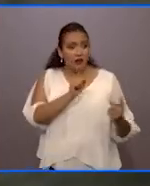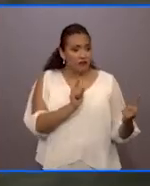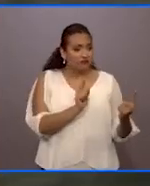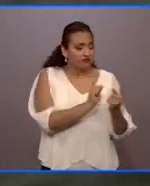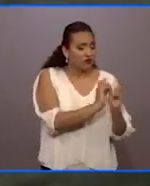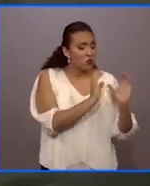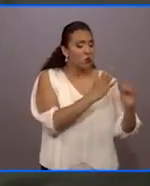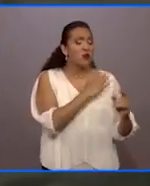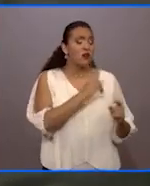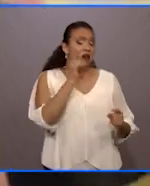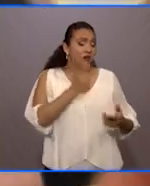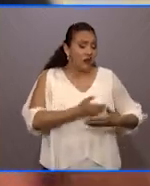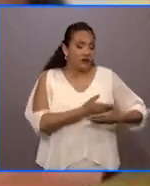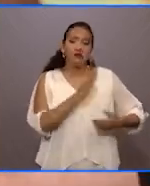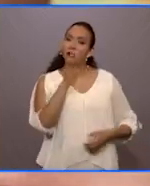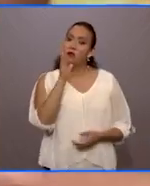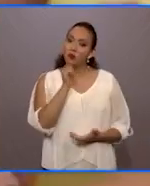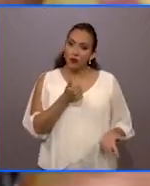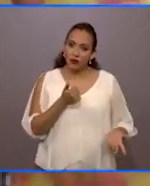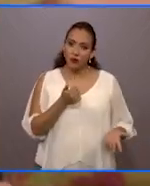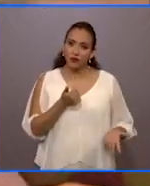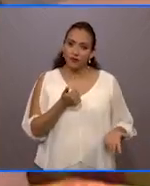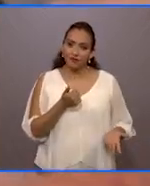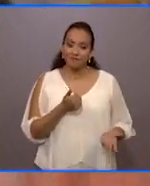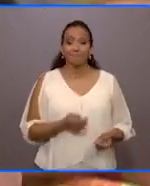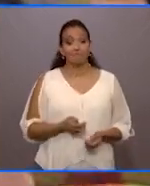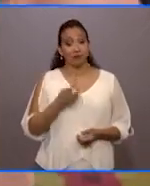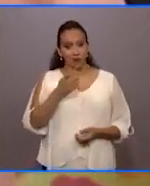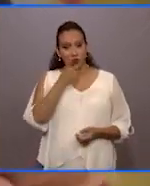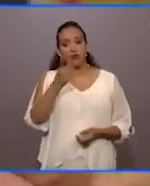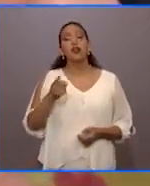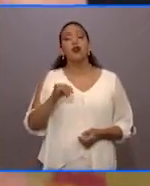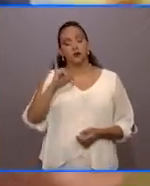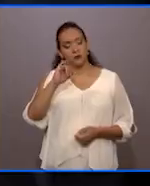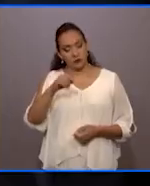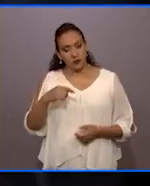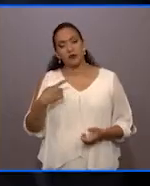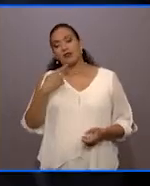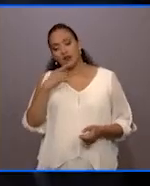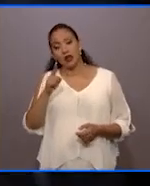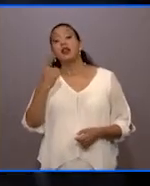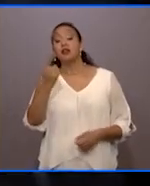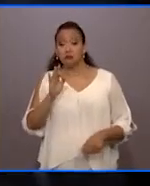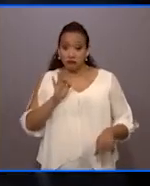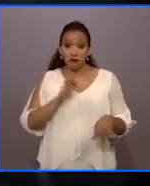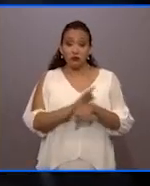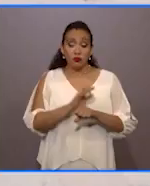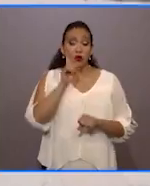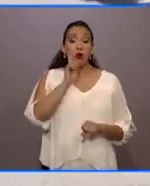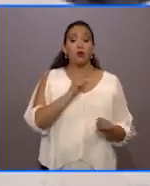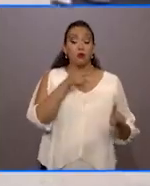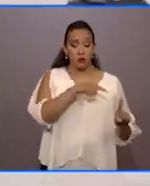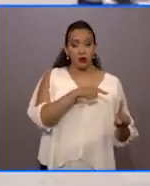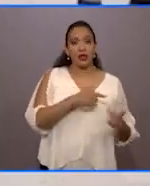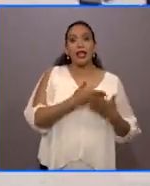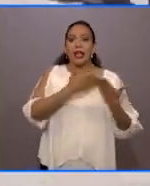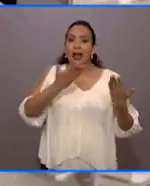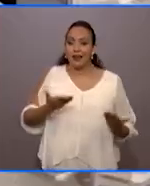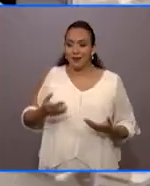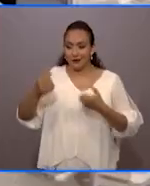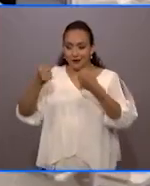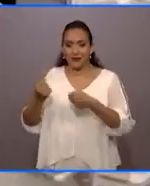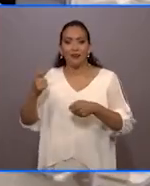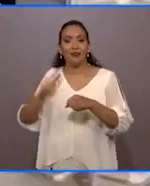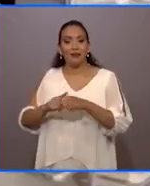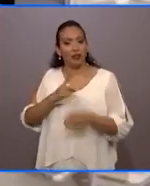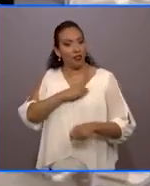en un momento que la requería. Por estas razones, le concedió la protección de la justicia a una mujer con el fin de que el Seguro Social le